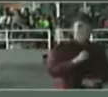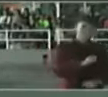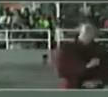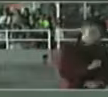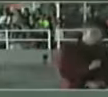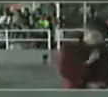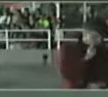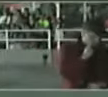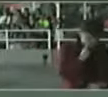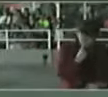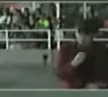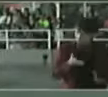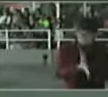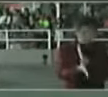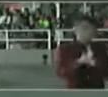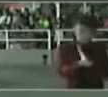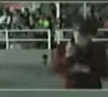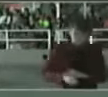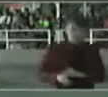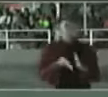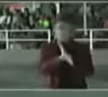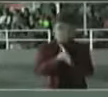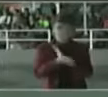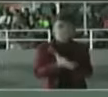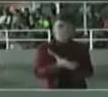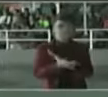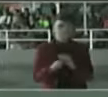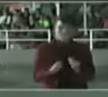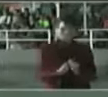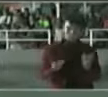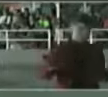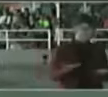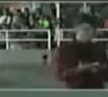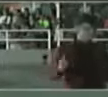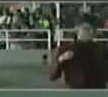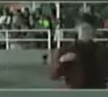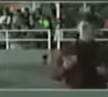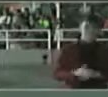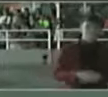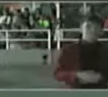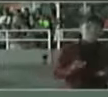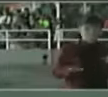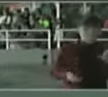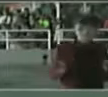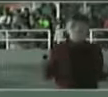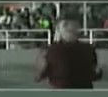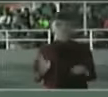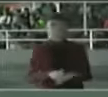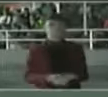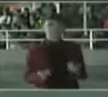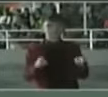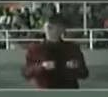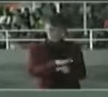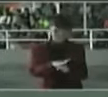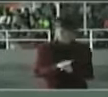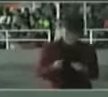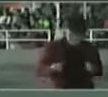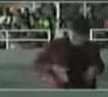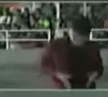tristeza. Hablar de Él hay que hacerlo cuando hay abundancia. Hablar de Él hay que hacerlo cuando hay